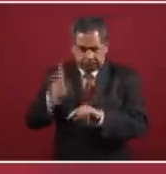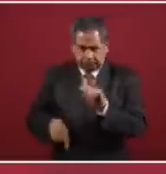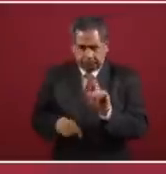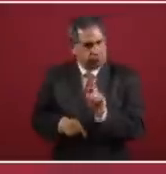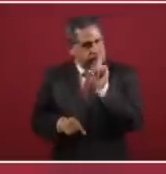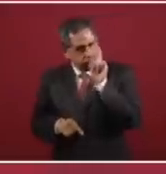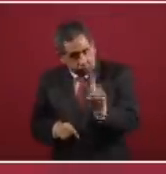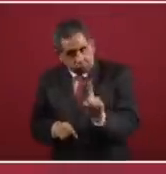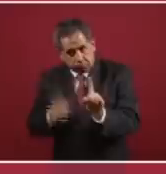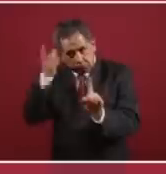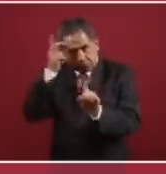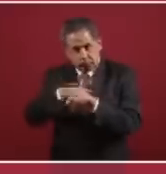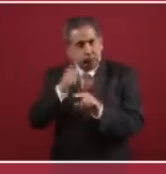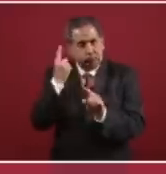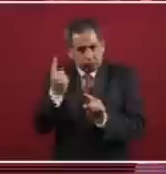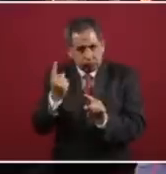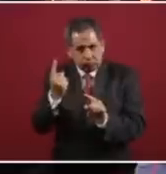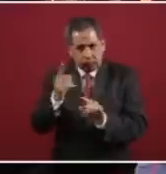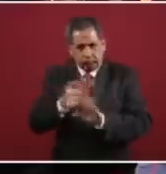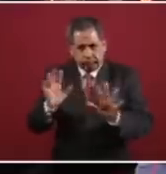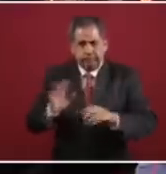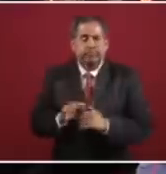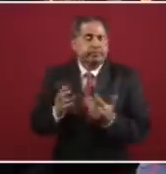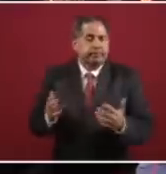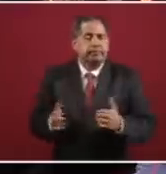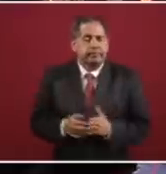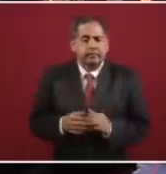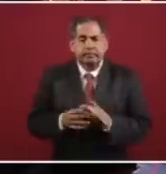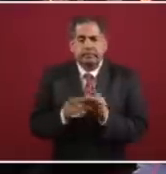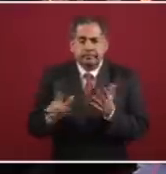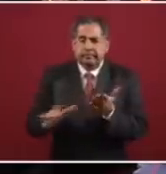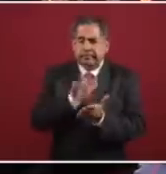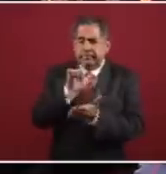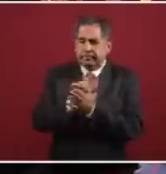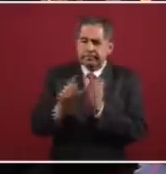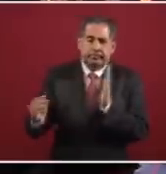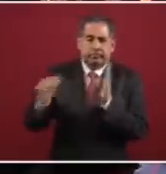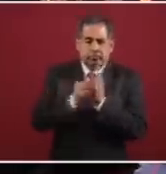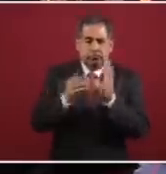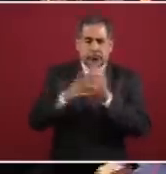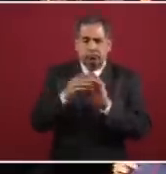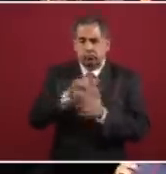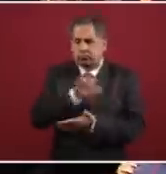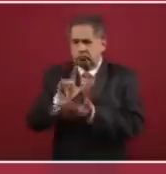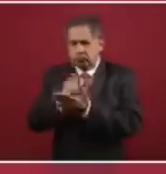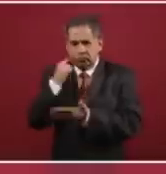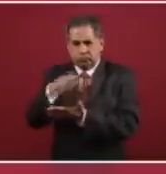Incluso está hasta en la ley de austeridad.